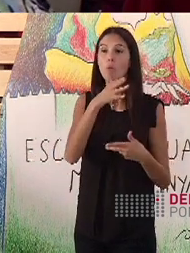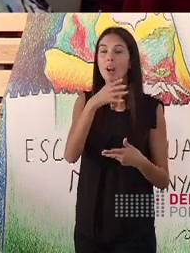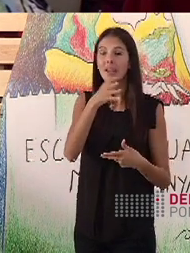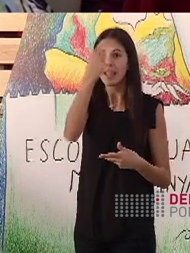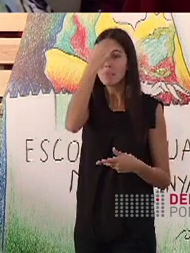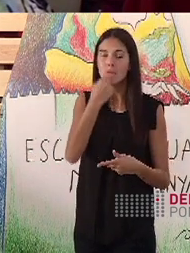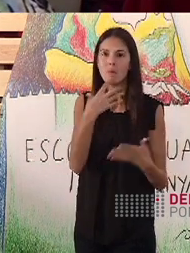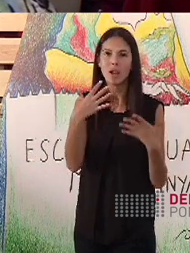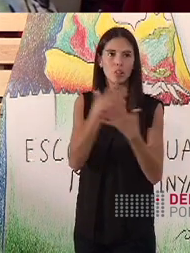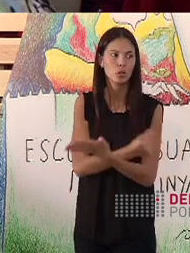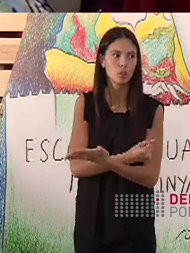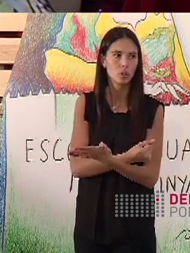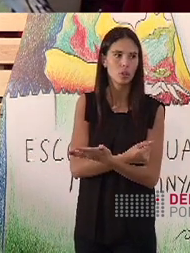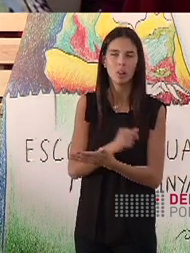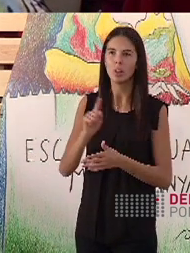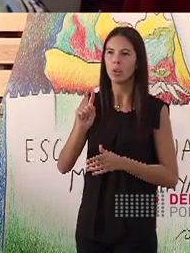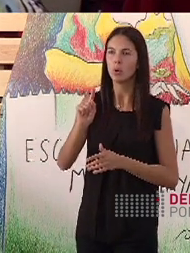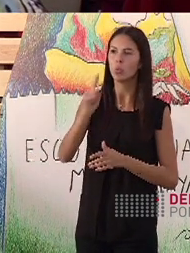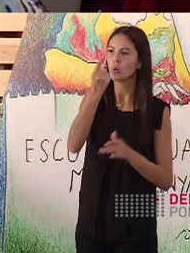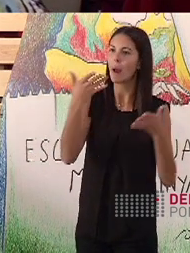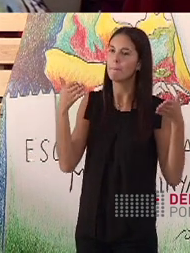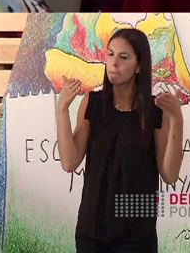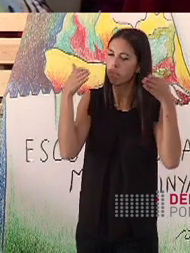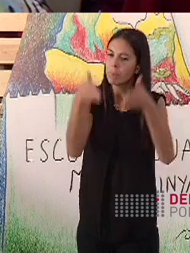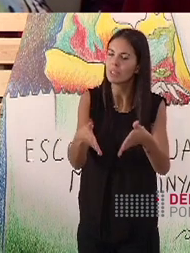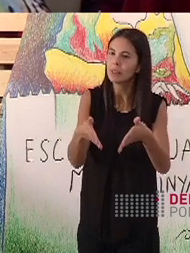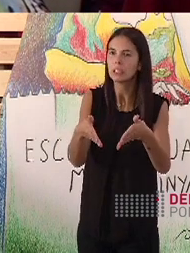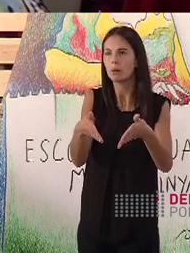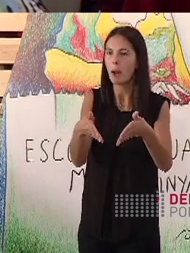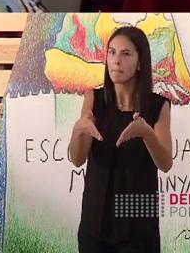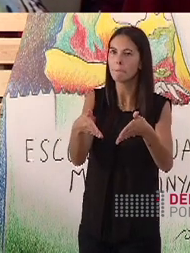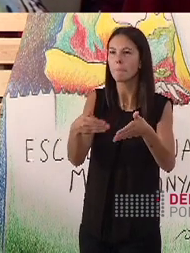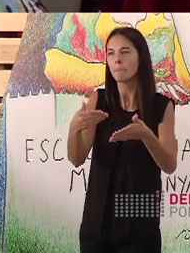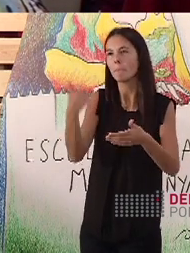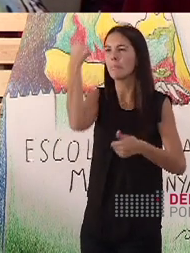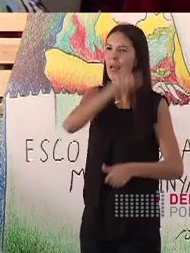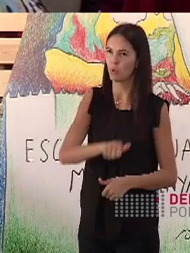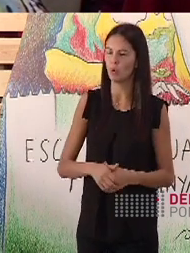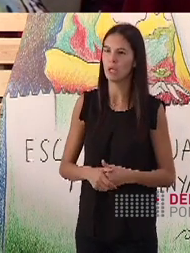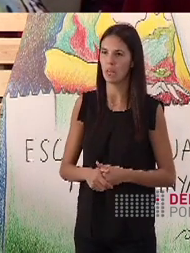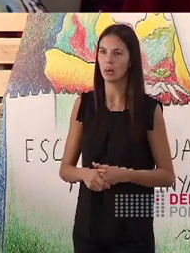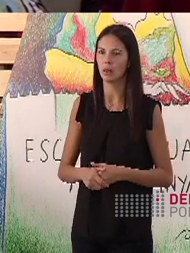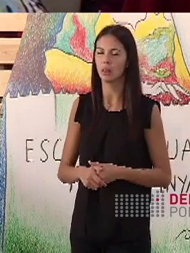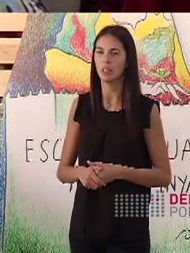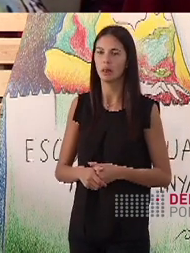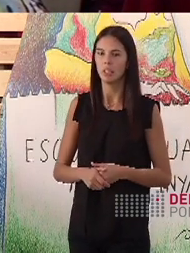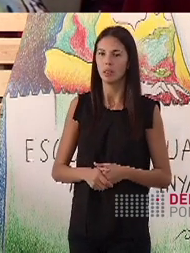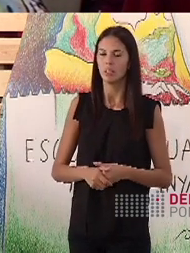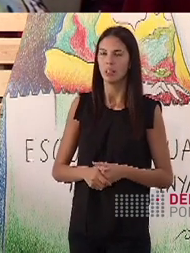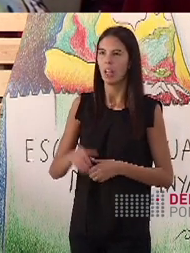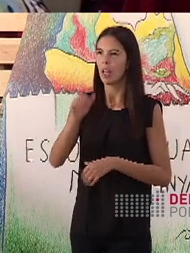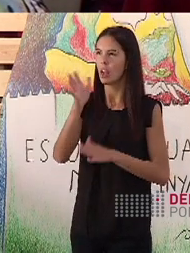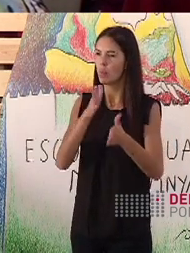salían tenían una perspectiva masculina, una erótica masculina. En los mismos